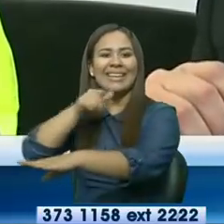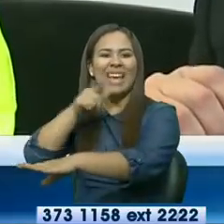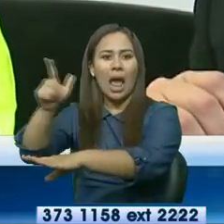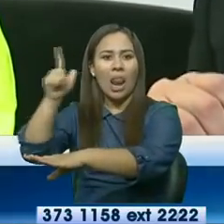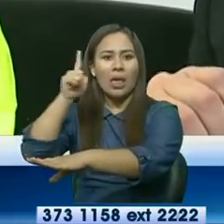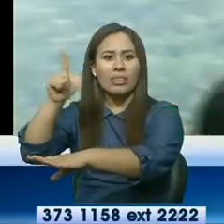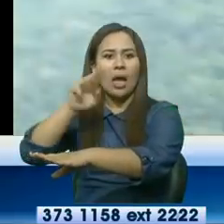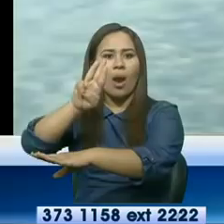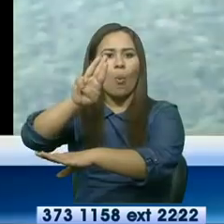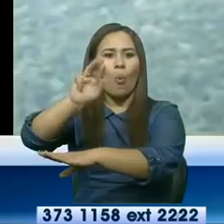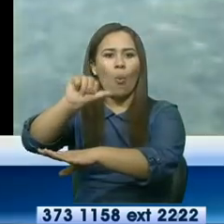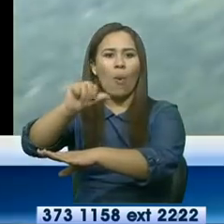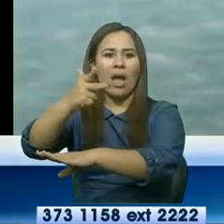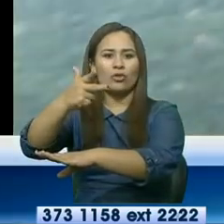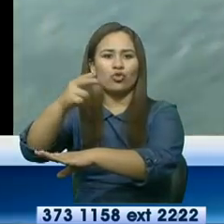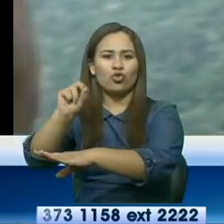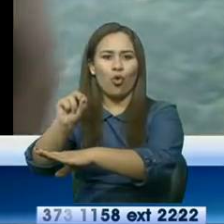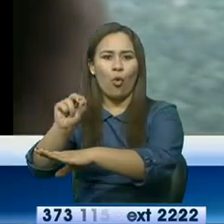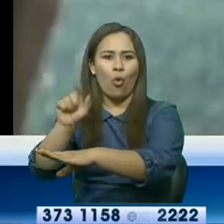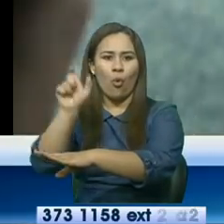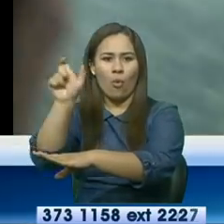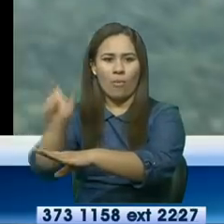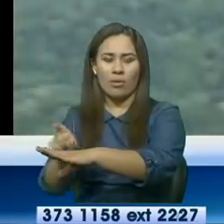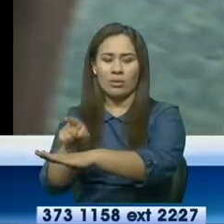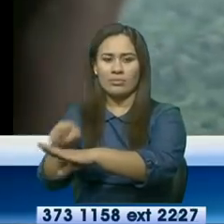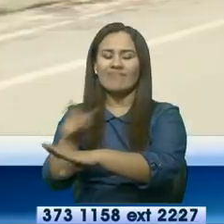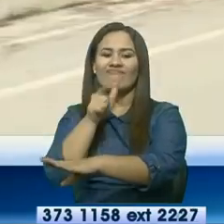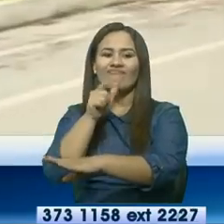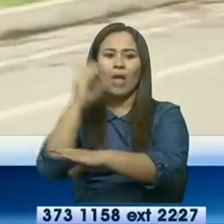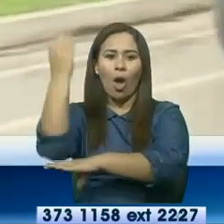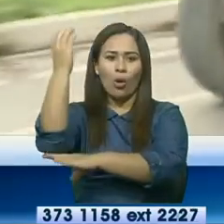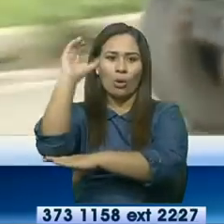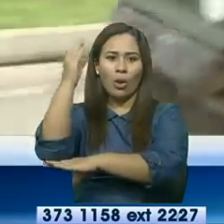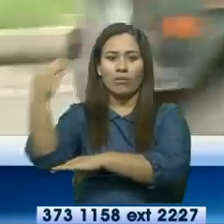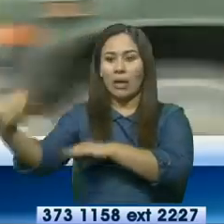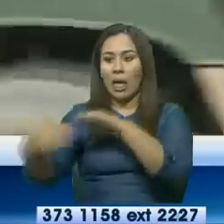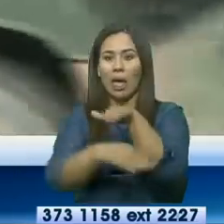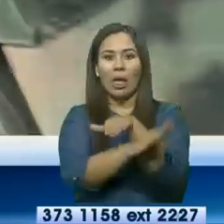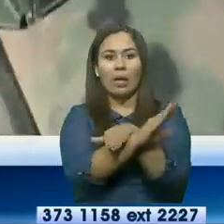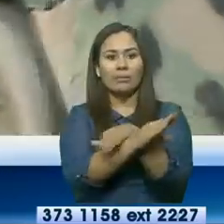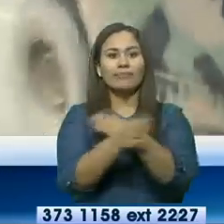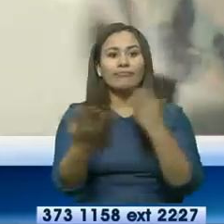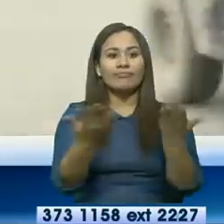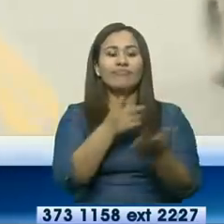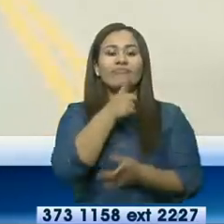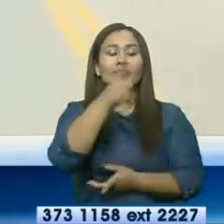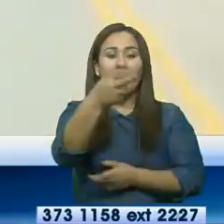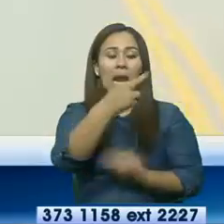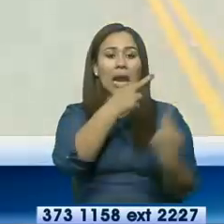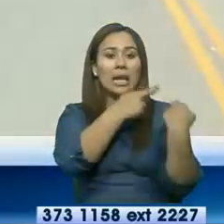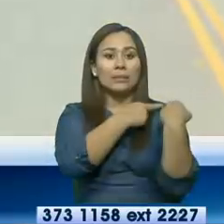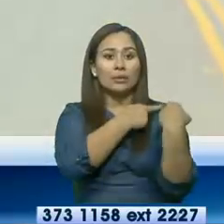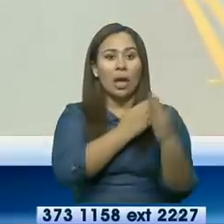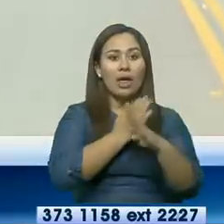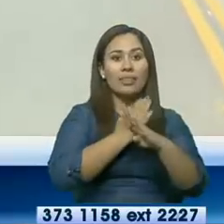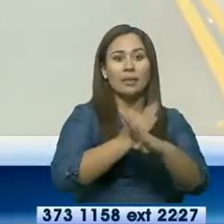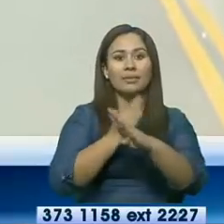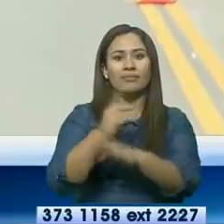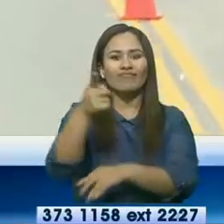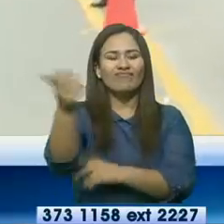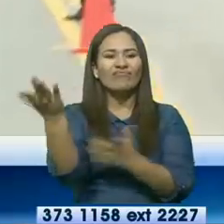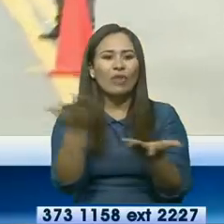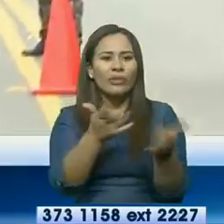watch organización que operaría ha brillado colombiano y la frontera norte y proteger la droga del